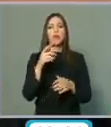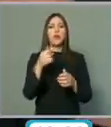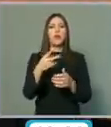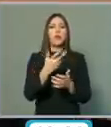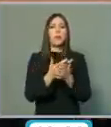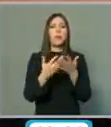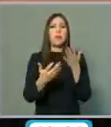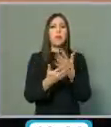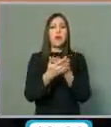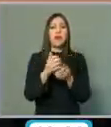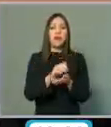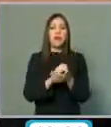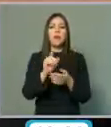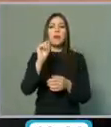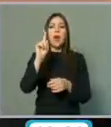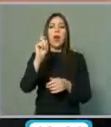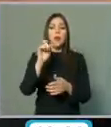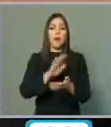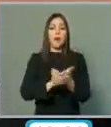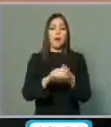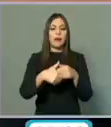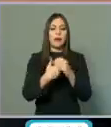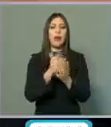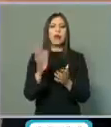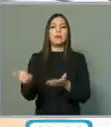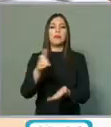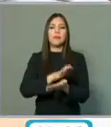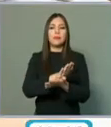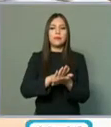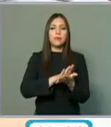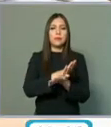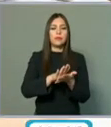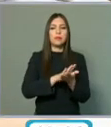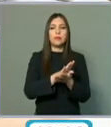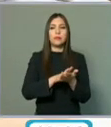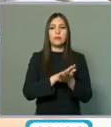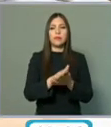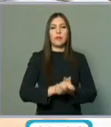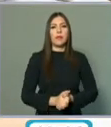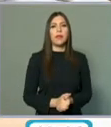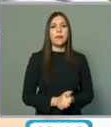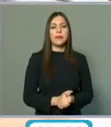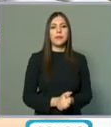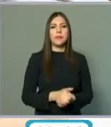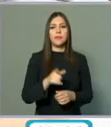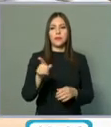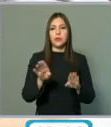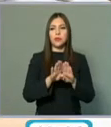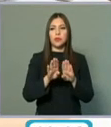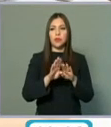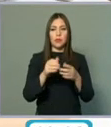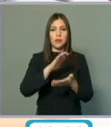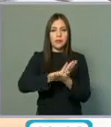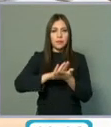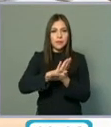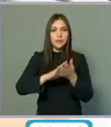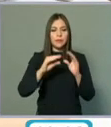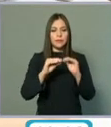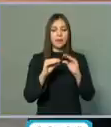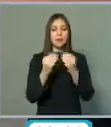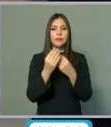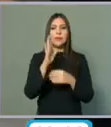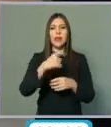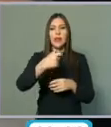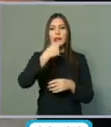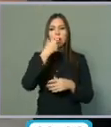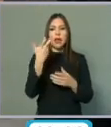manos para que me dé mejor forma. Aquí si quieres agarrar esta pan. Y lo que voy a comenzar a hacer va a ser darle una pequeña forma de galletitas. Es algo